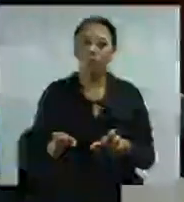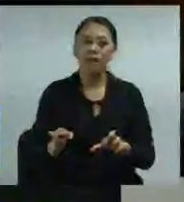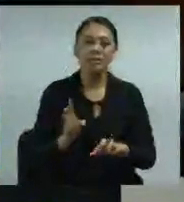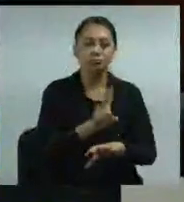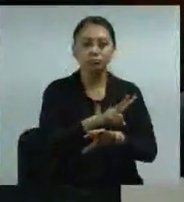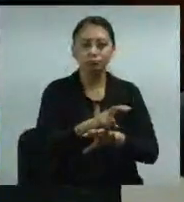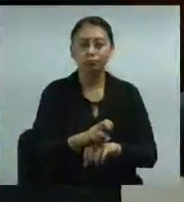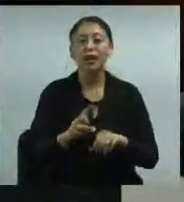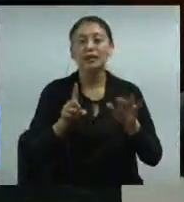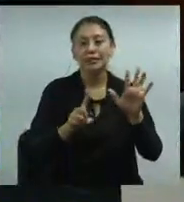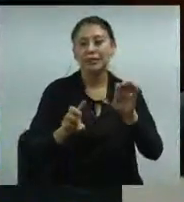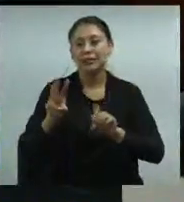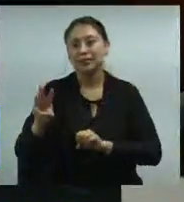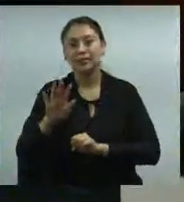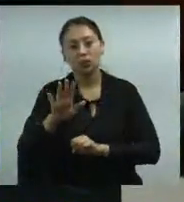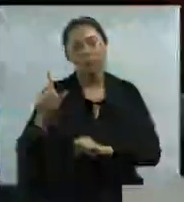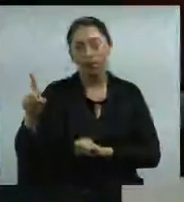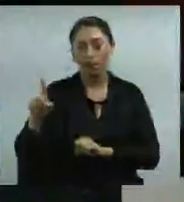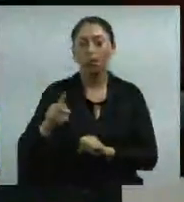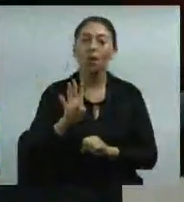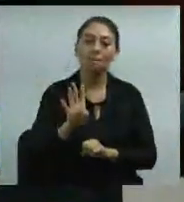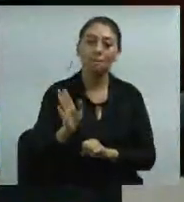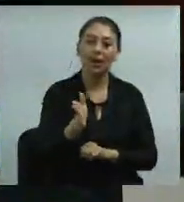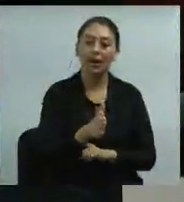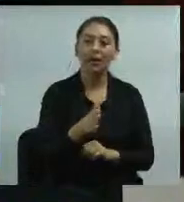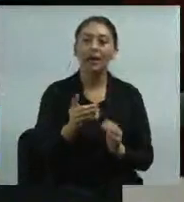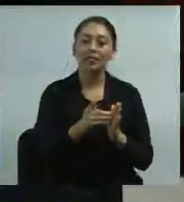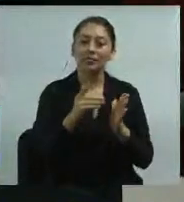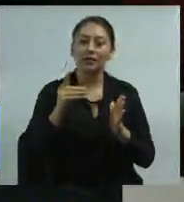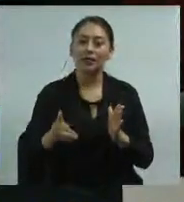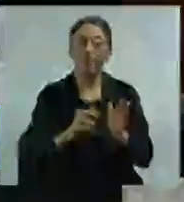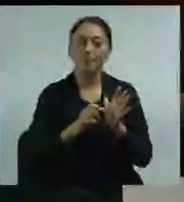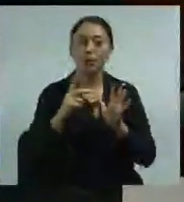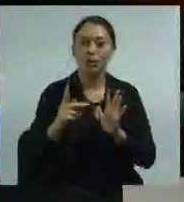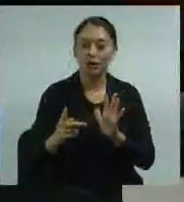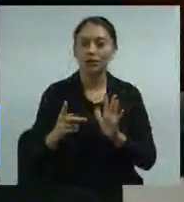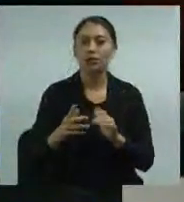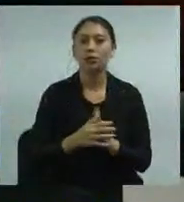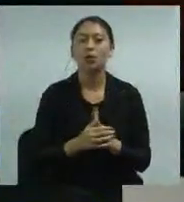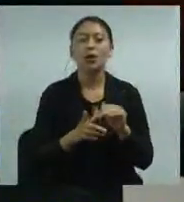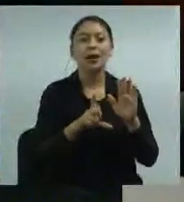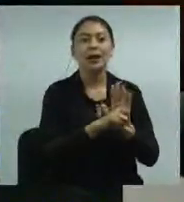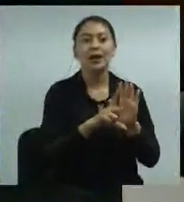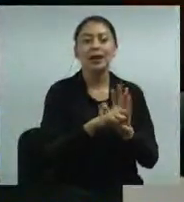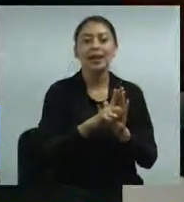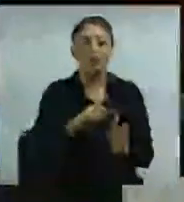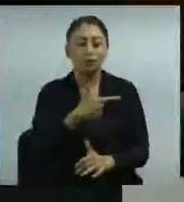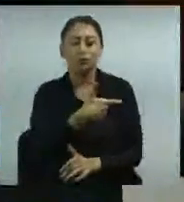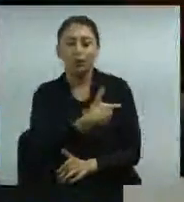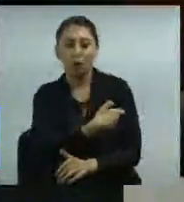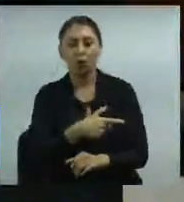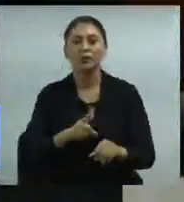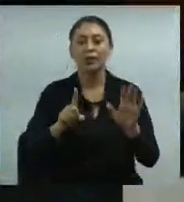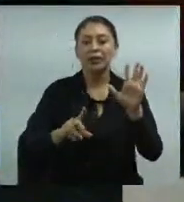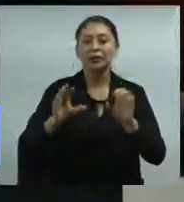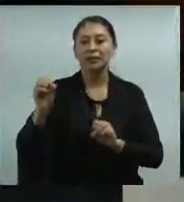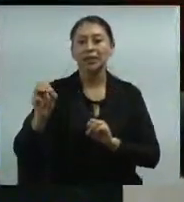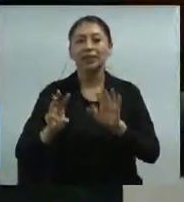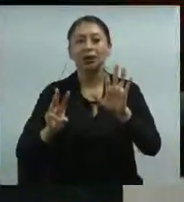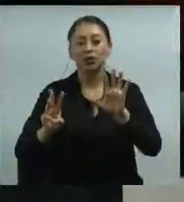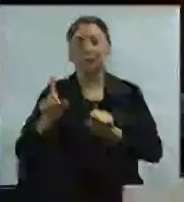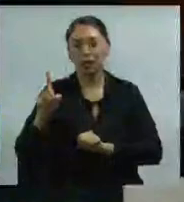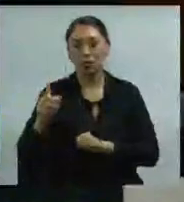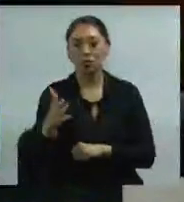agropecuario 6351. B. Dictamen y proyecto de decreto que disponen a aprobar la ley de vacunación